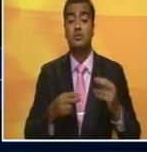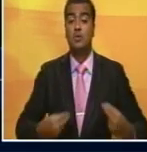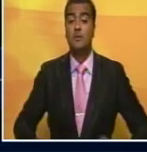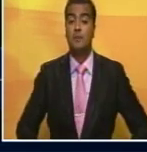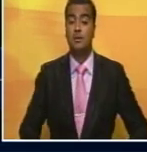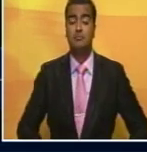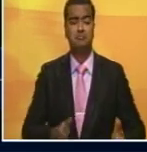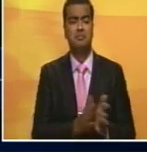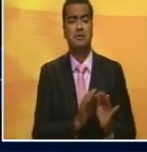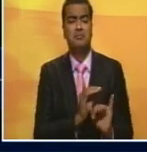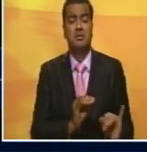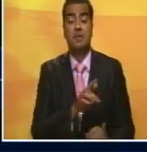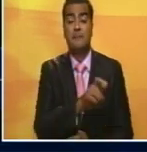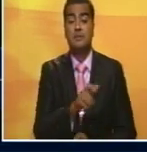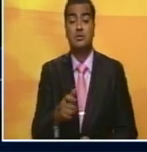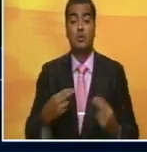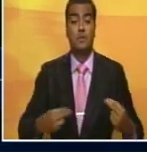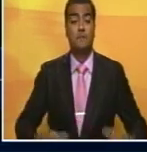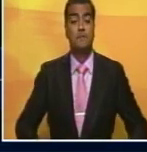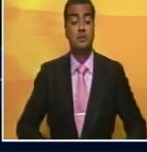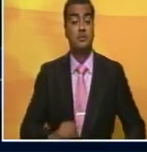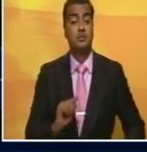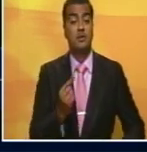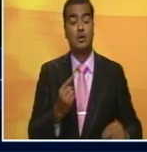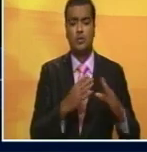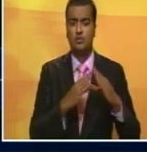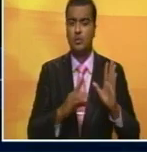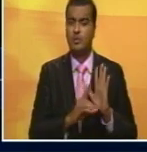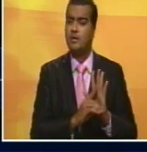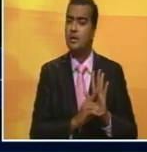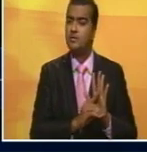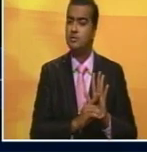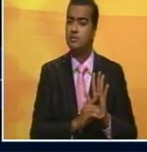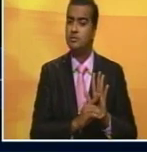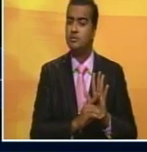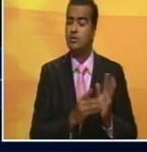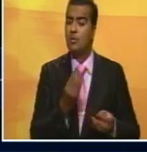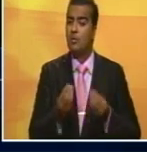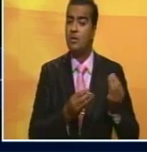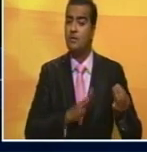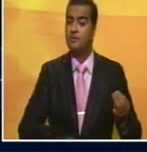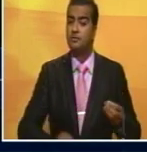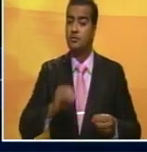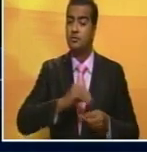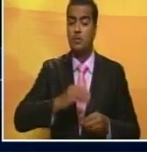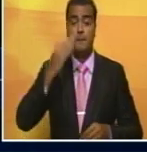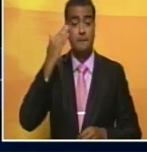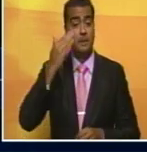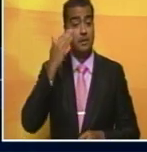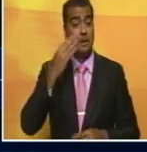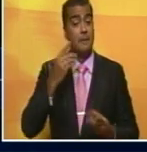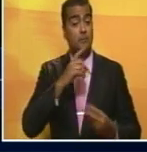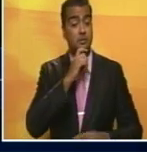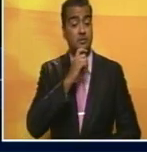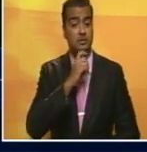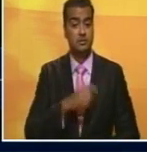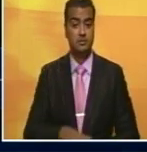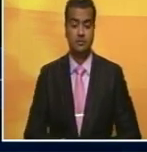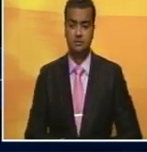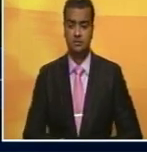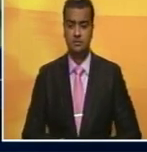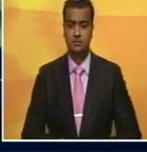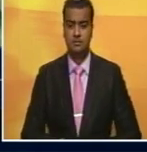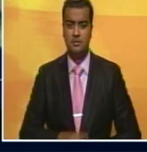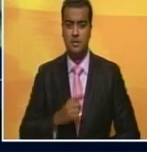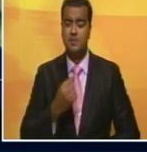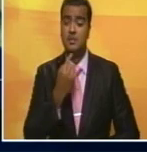humanos para acabar con la persona humana, con su dignidad, con todos los derechos, como es establecer una intervención militar, es algo muy grave. Ruiz